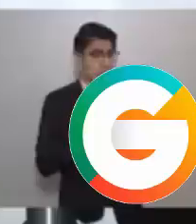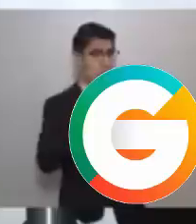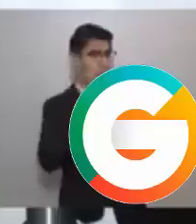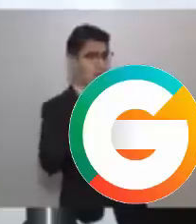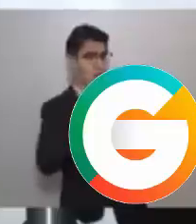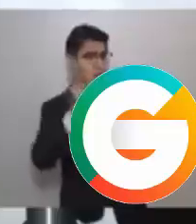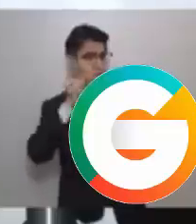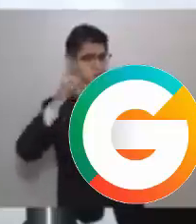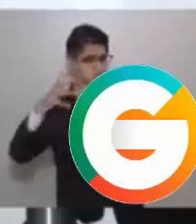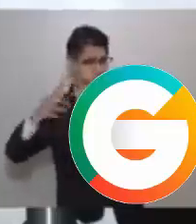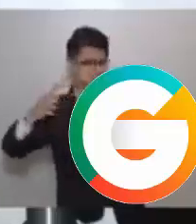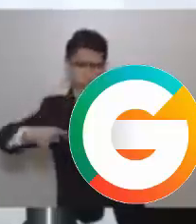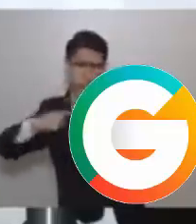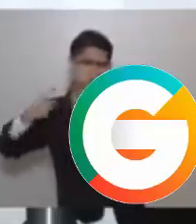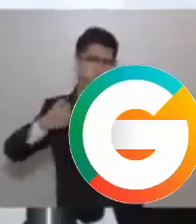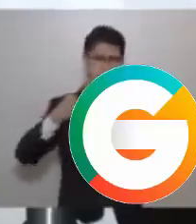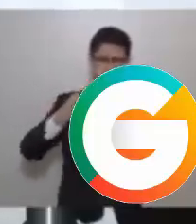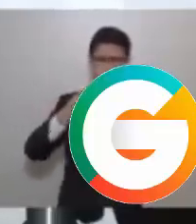estas actividades.